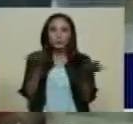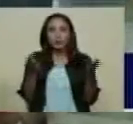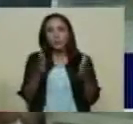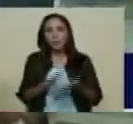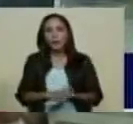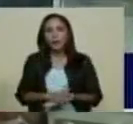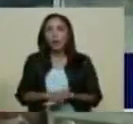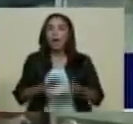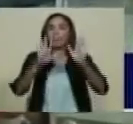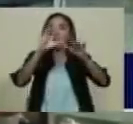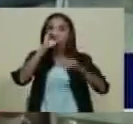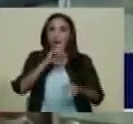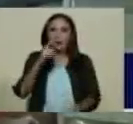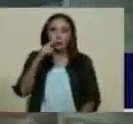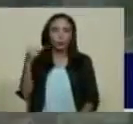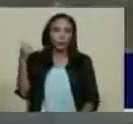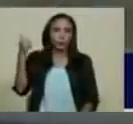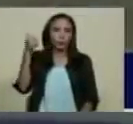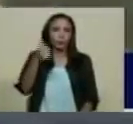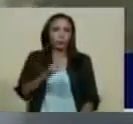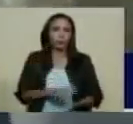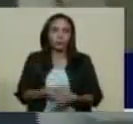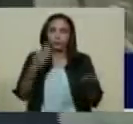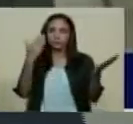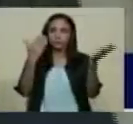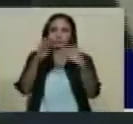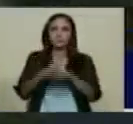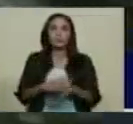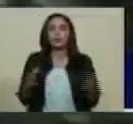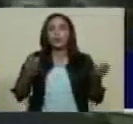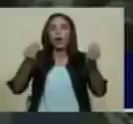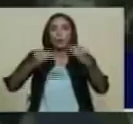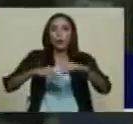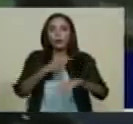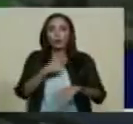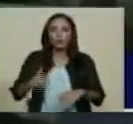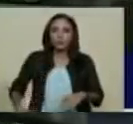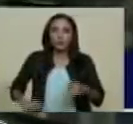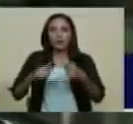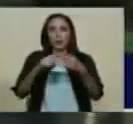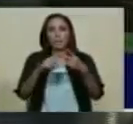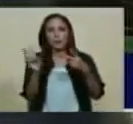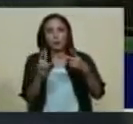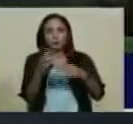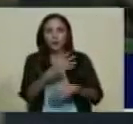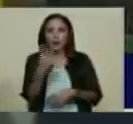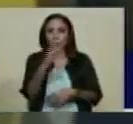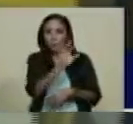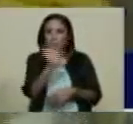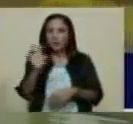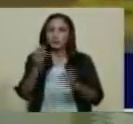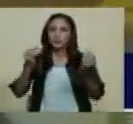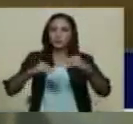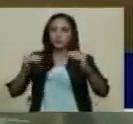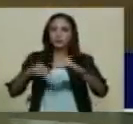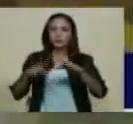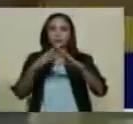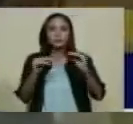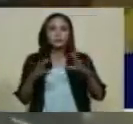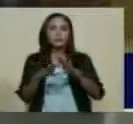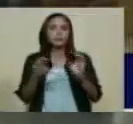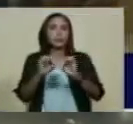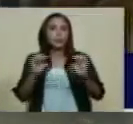de 10 años. Entonces, gracias a este convenio China-Venezuela, seguimos fortaleciendo los espacios de educación